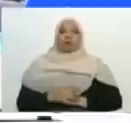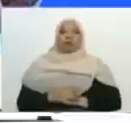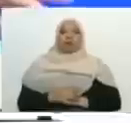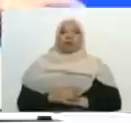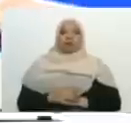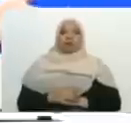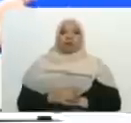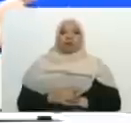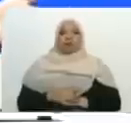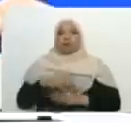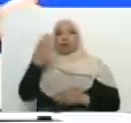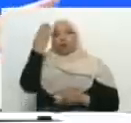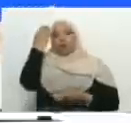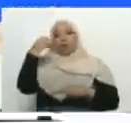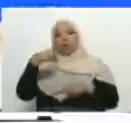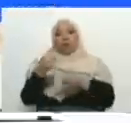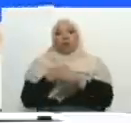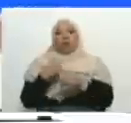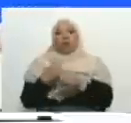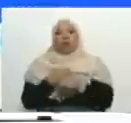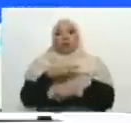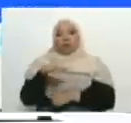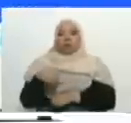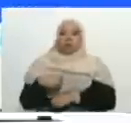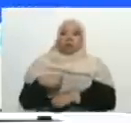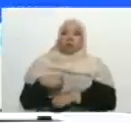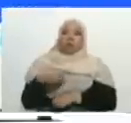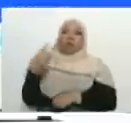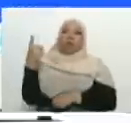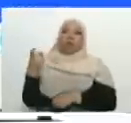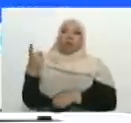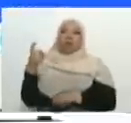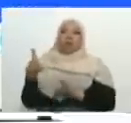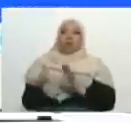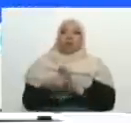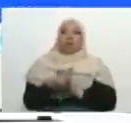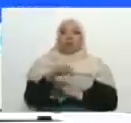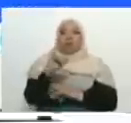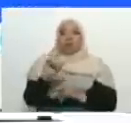Pero no conforme con ello, no. Faltaba esta licencia